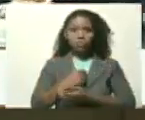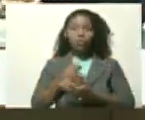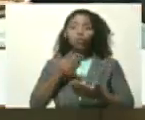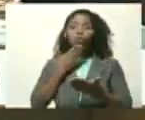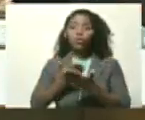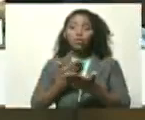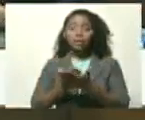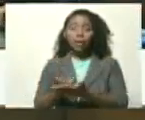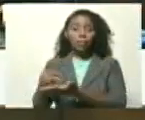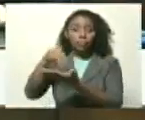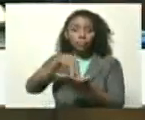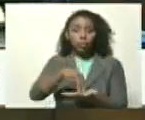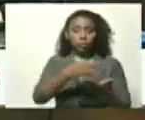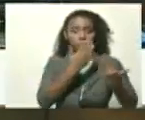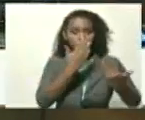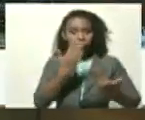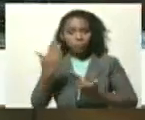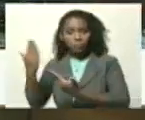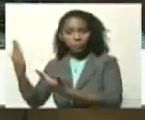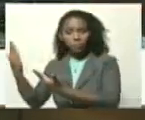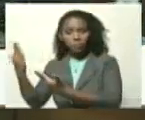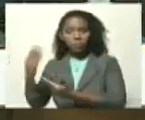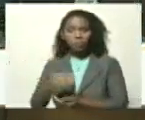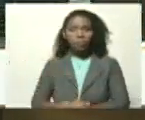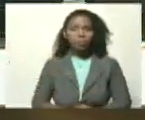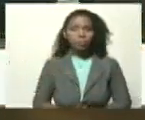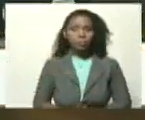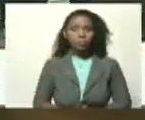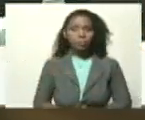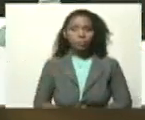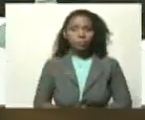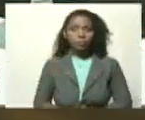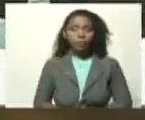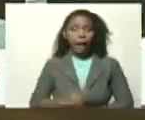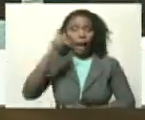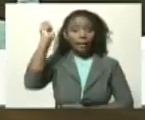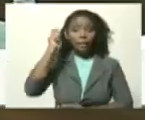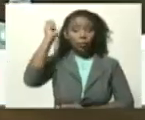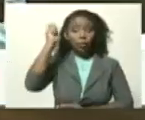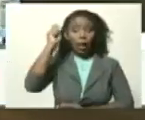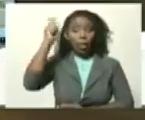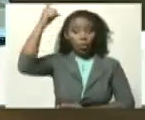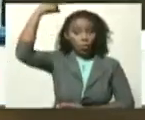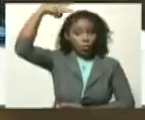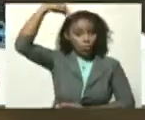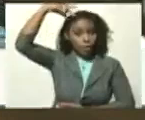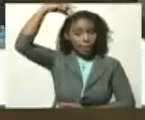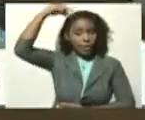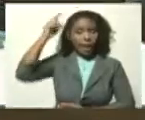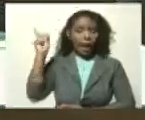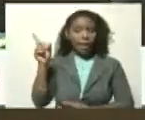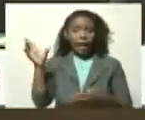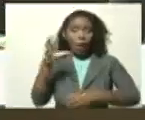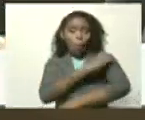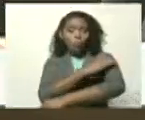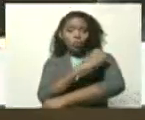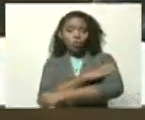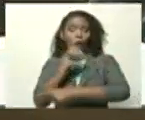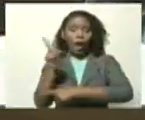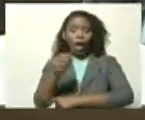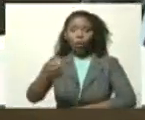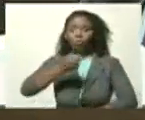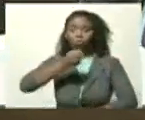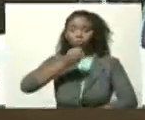Solicita la tribuna de oradores. ¿Se le concede? Será el diputado Luis Parra de la fracción opositora, quien ha sido